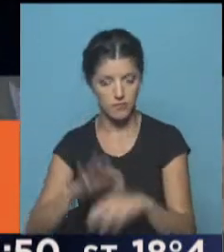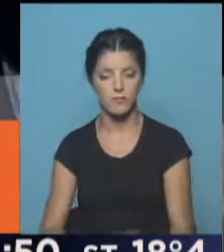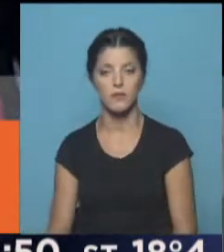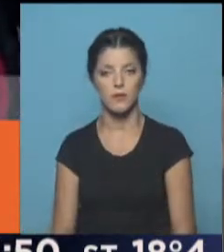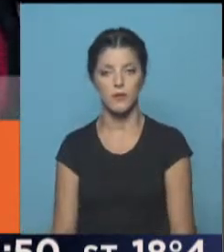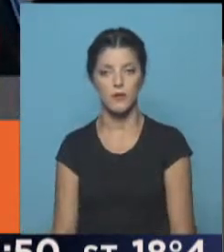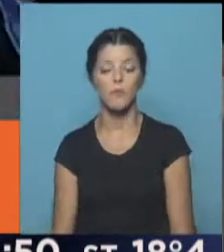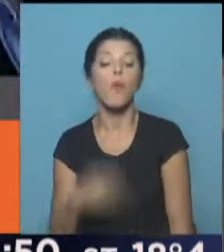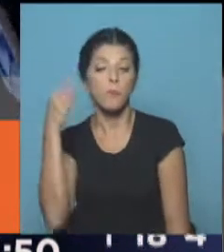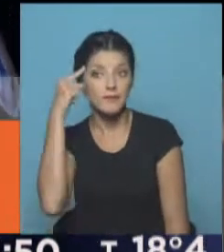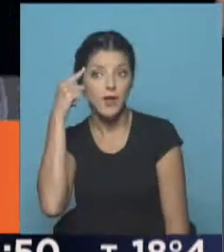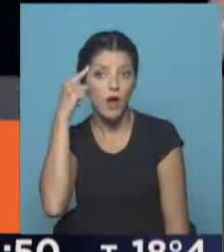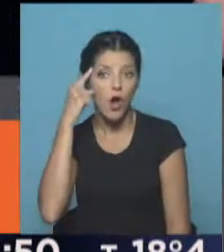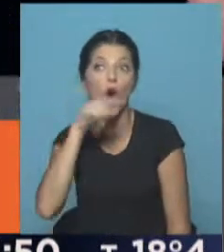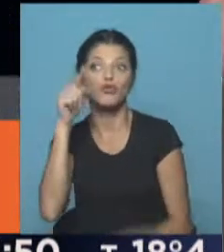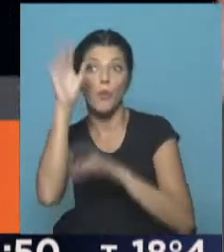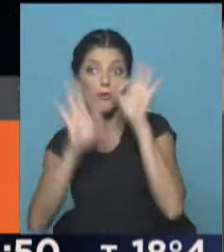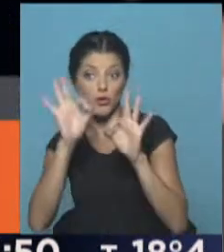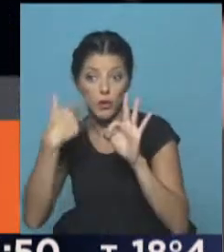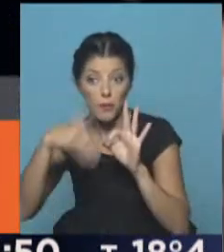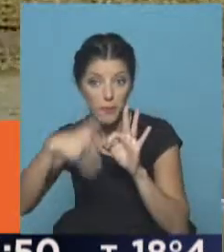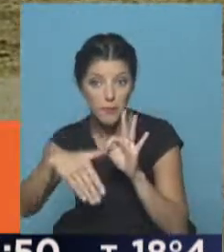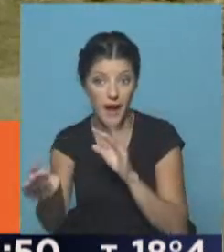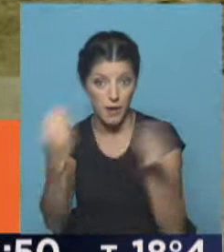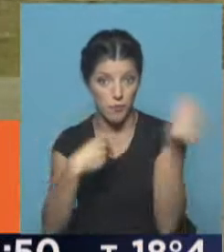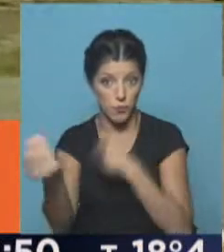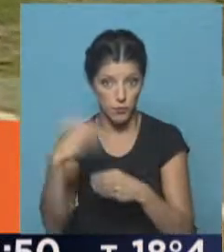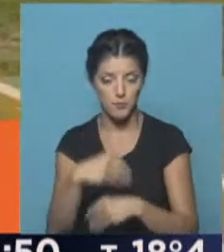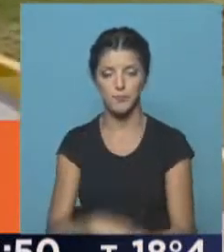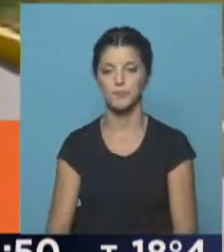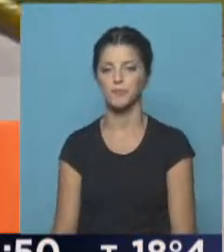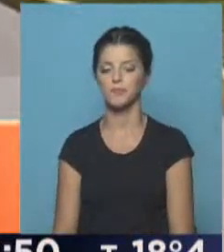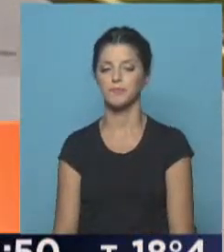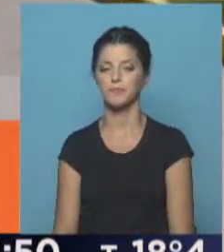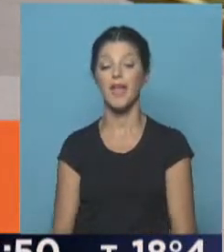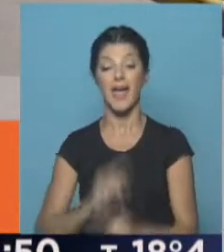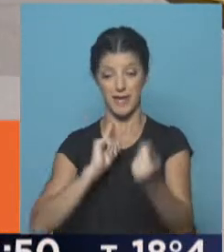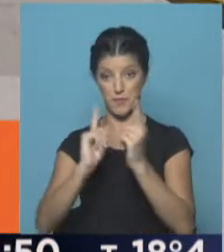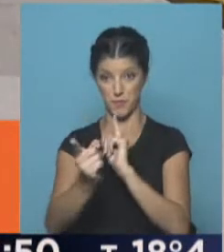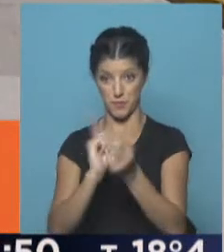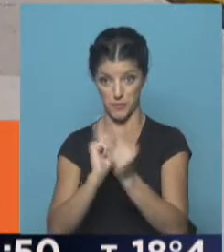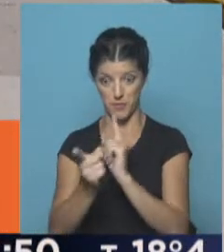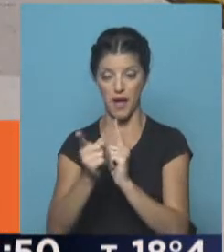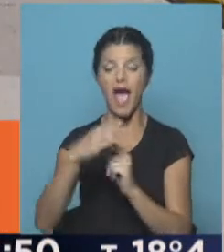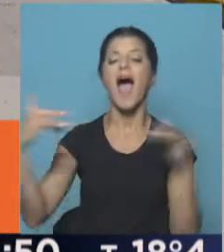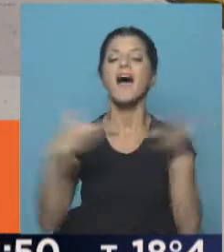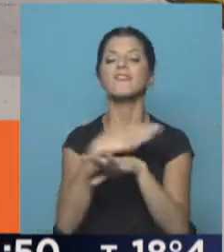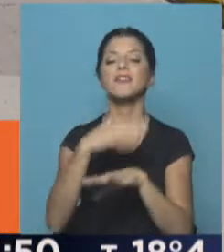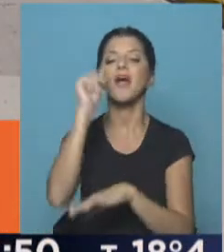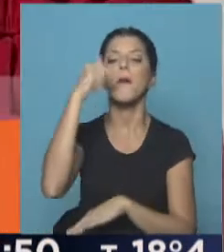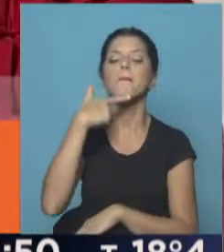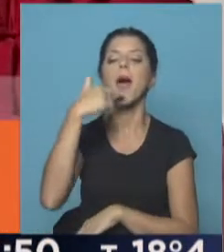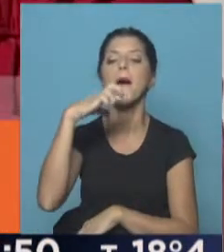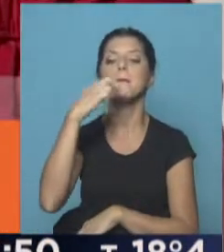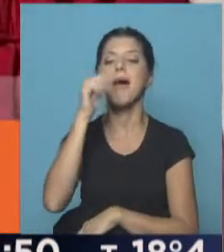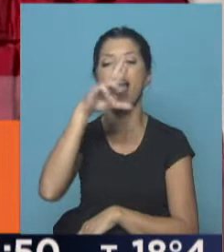generar expectativas respecto de otros proyectos que se vayan incorporando. El Metrofe está ubicado aquí en la avenida Blas Parera